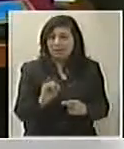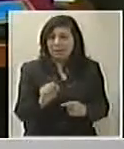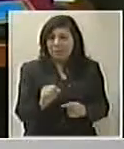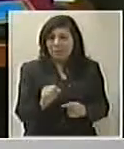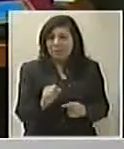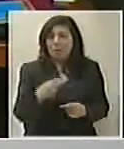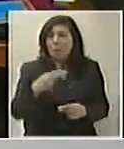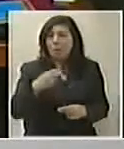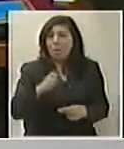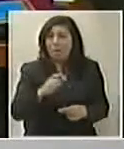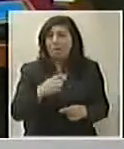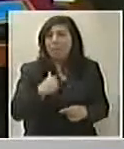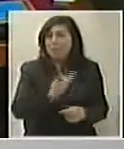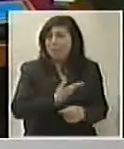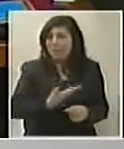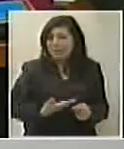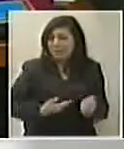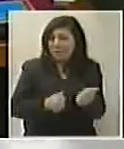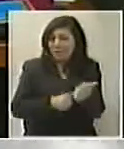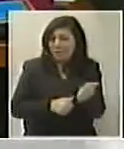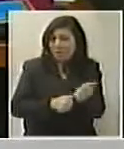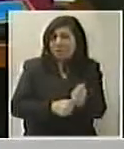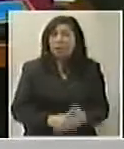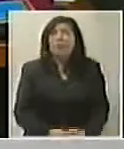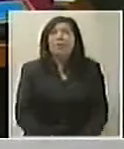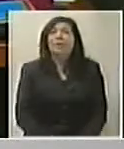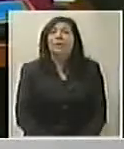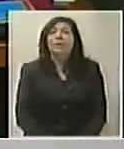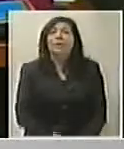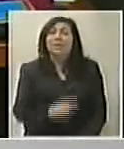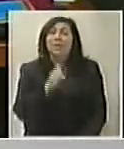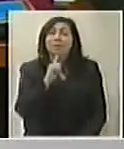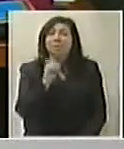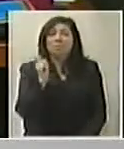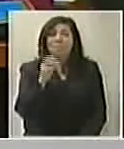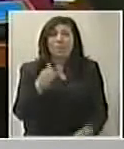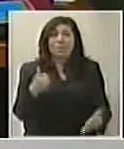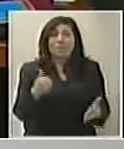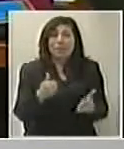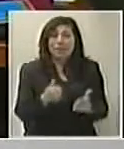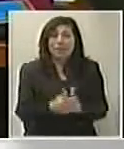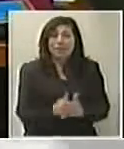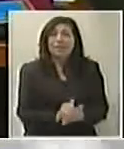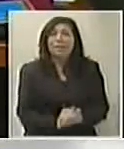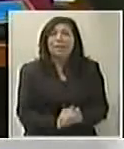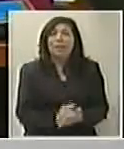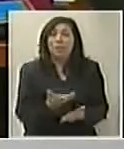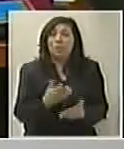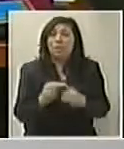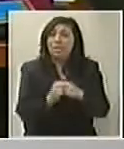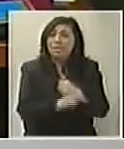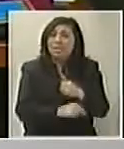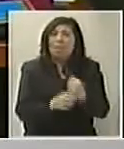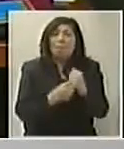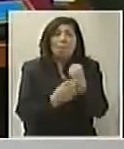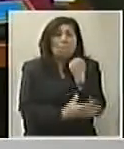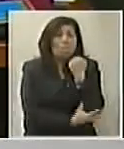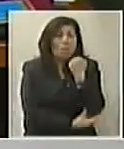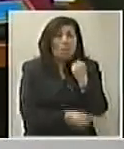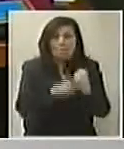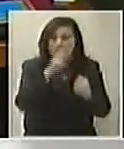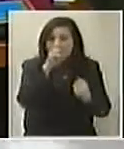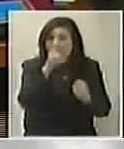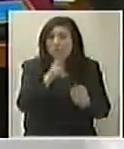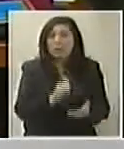del presidente de la República, es una grave afrenta a una nación pobre como el